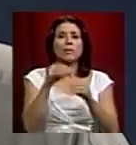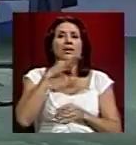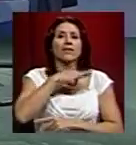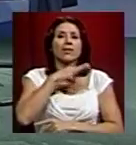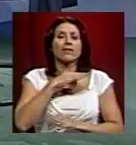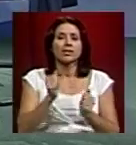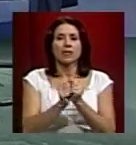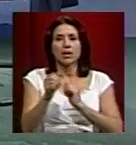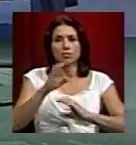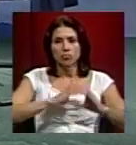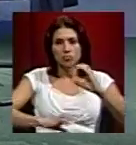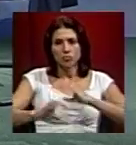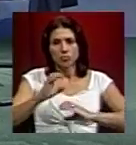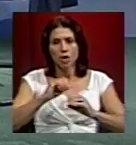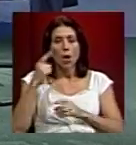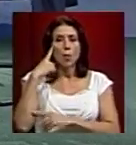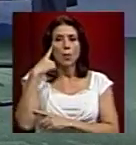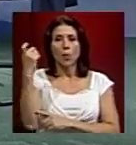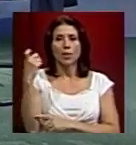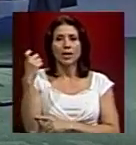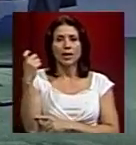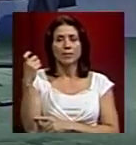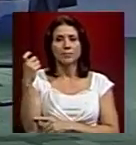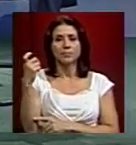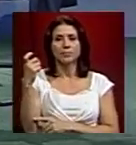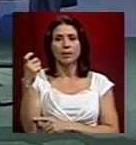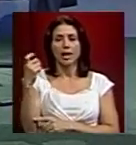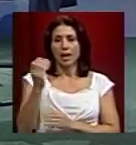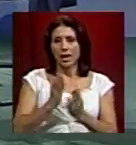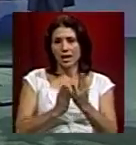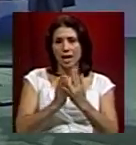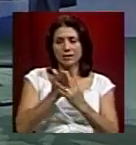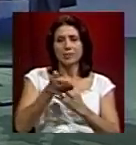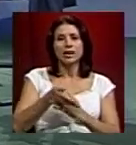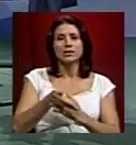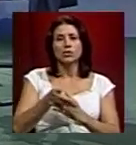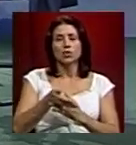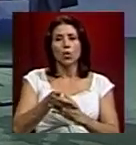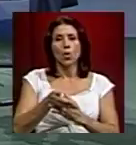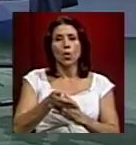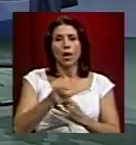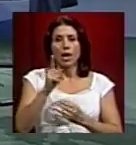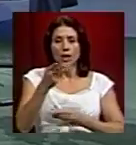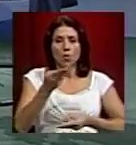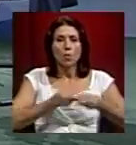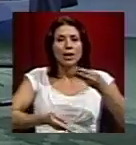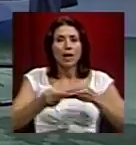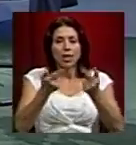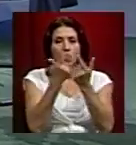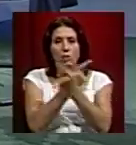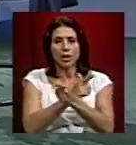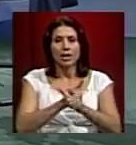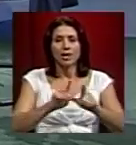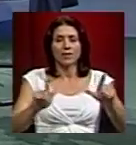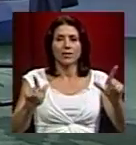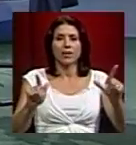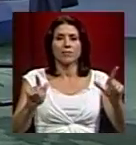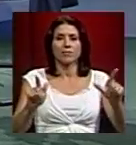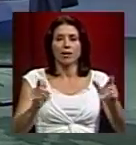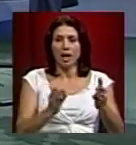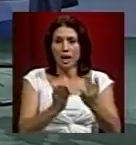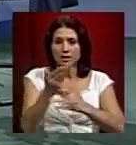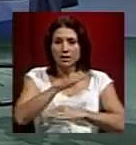del comercio, porque precisamente el acceso en un mercado libre a todos